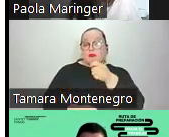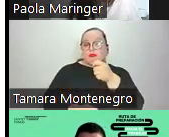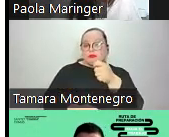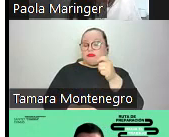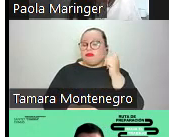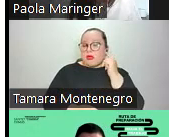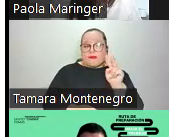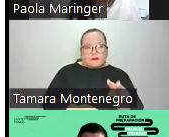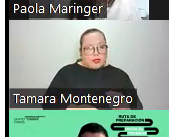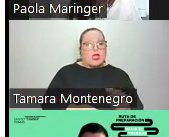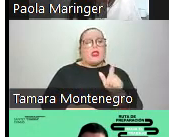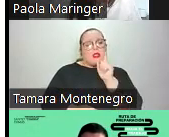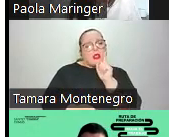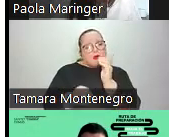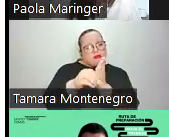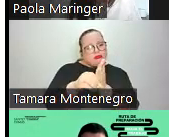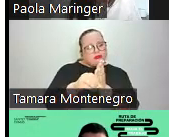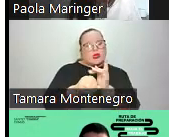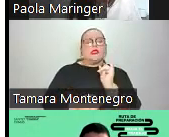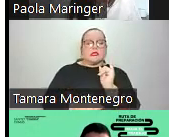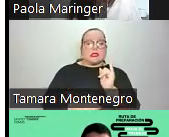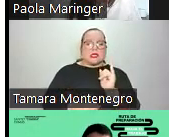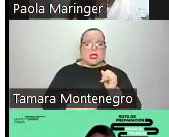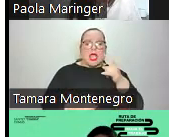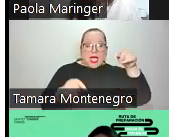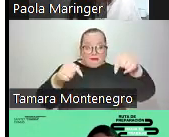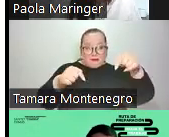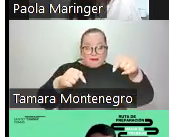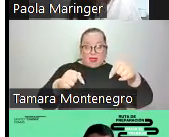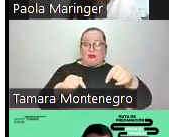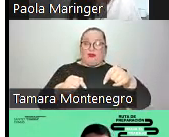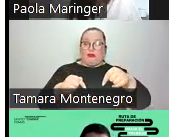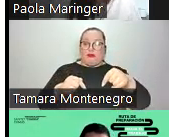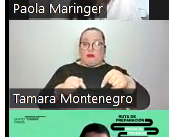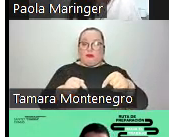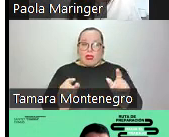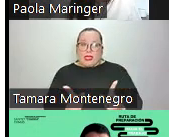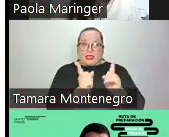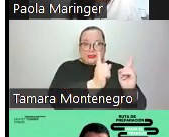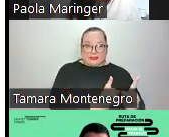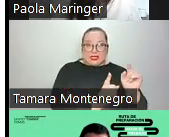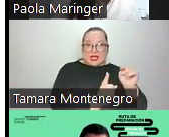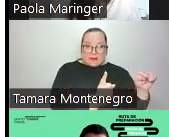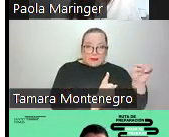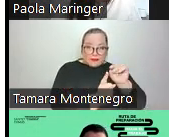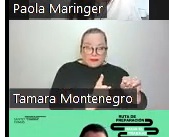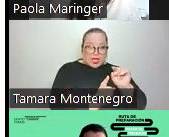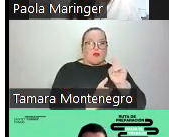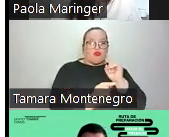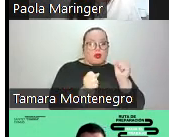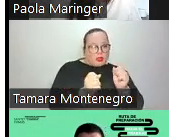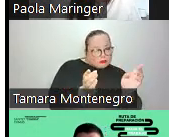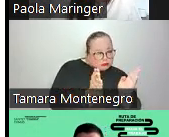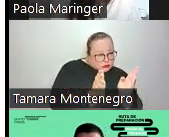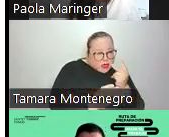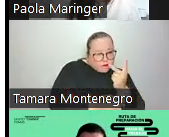de la plataforma y en el panel inferior del lado izquierdo pueden ajustar la pantalla,